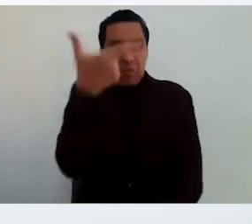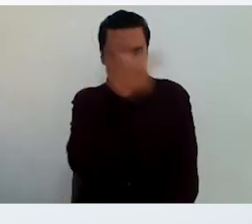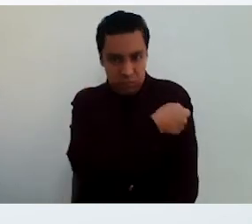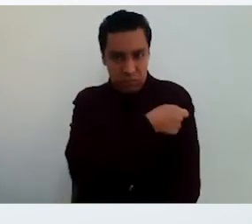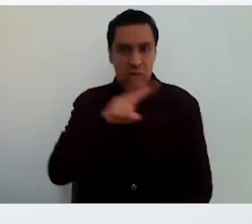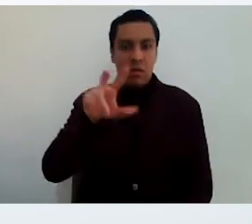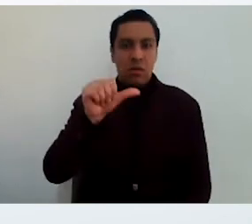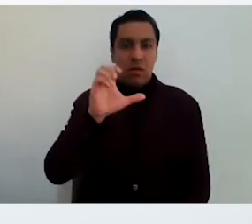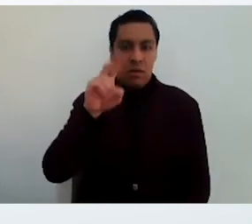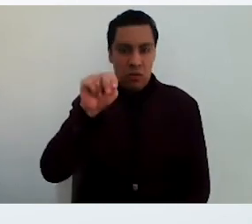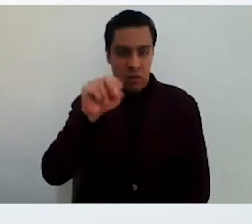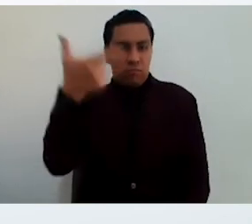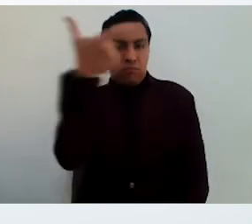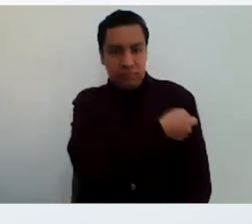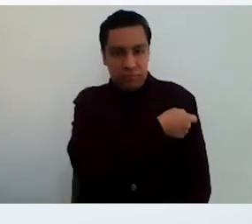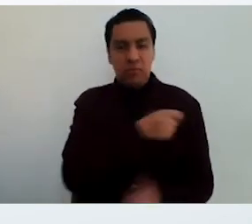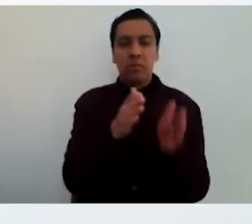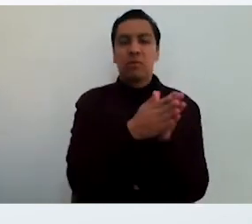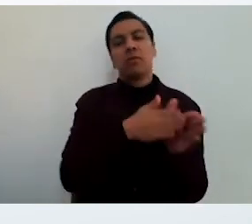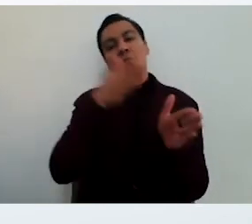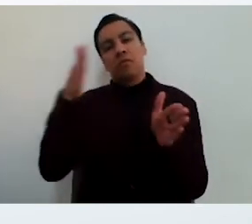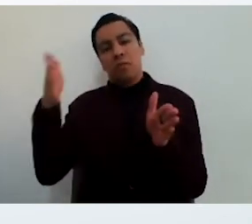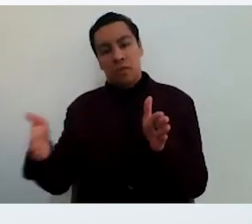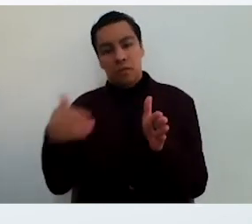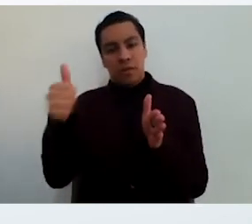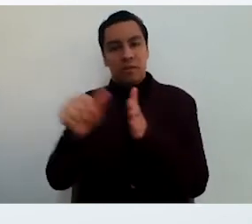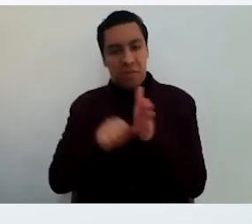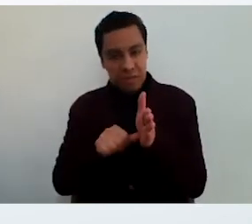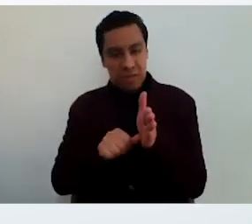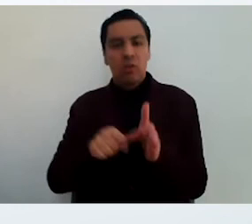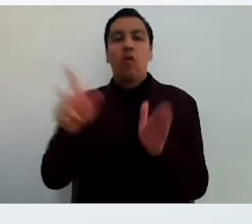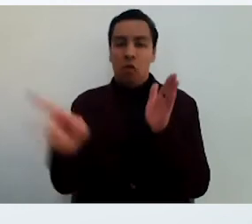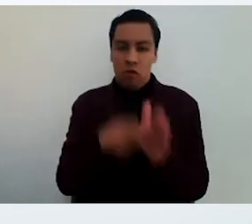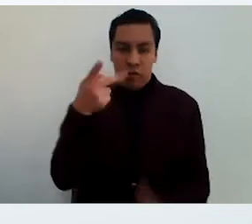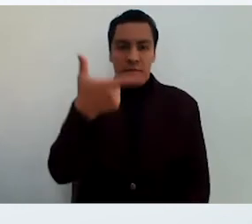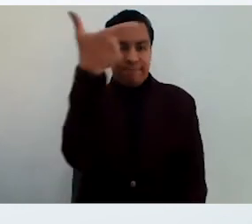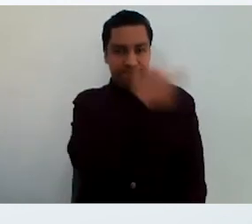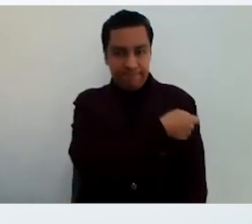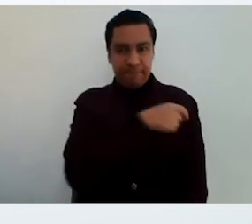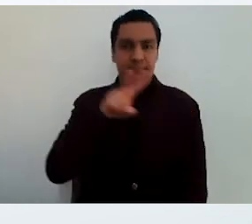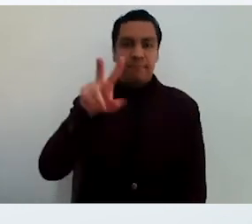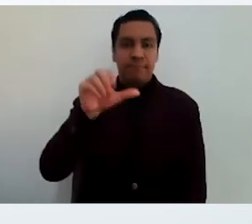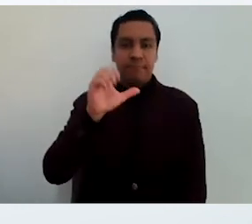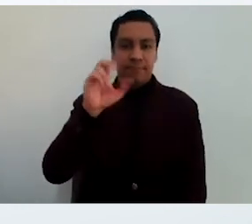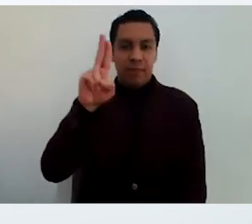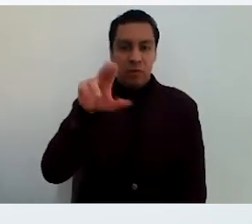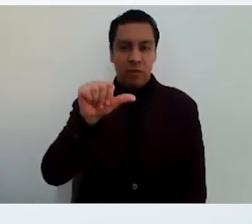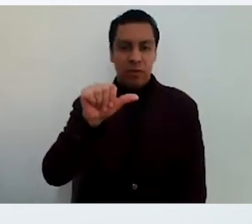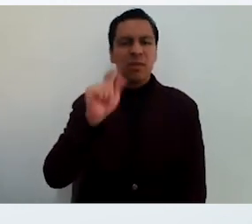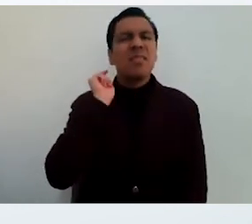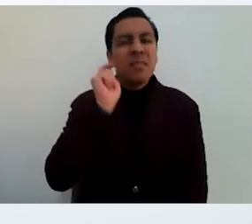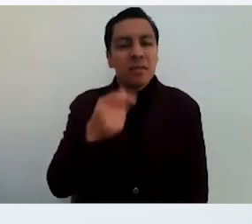da inmunidad, por lo menos en el corto plazo de 6 meses. ¿A dónde nos lleva esto? Pues a revisar